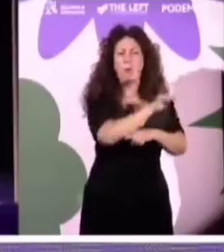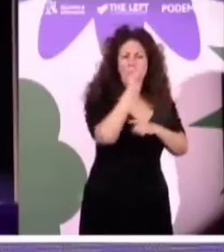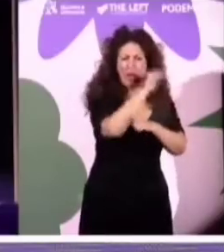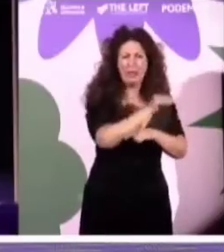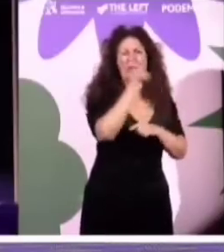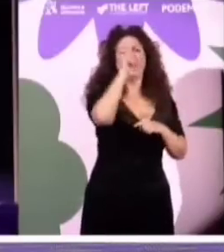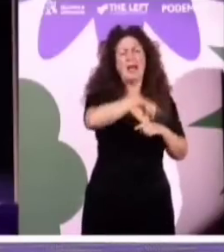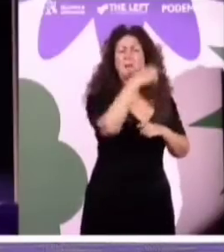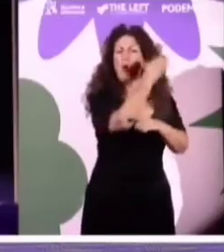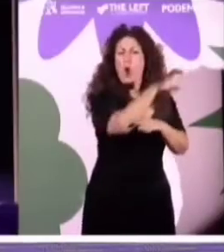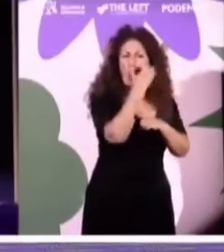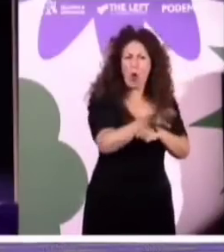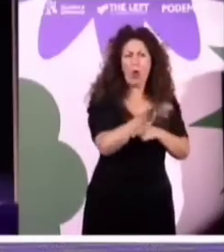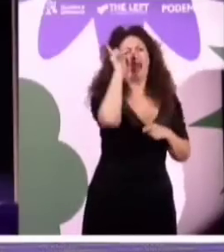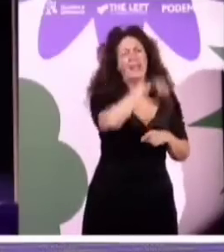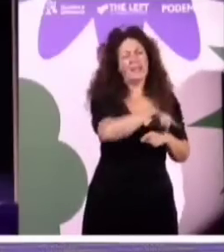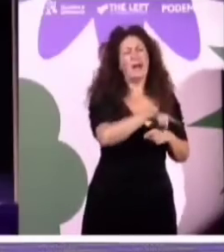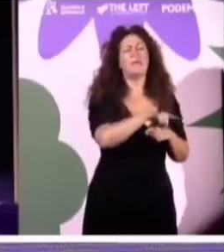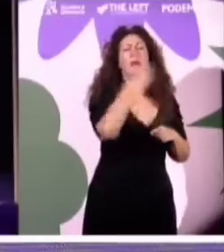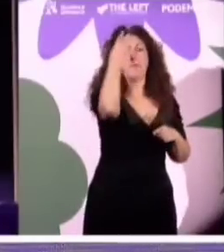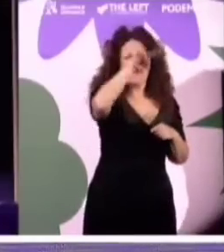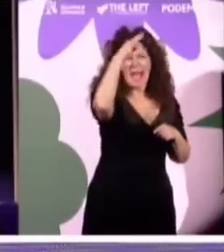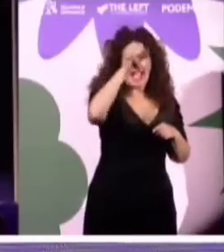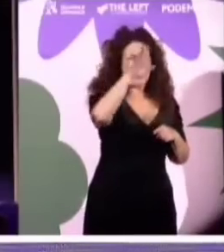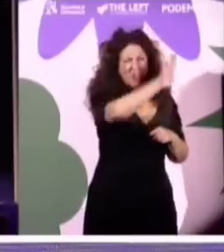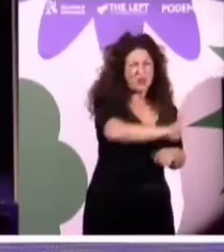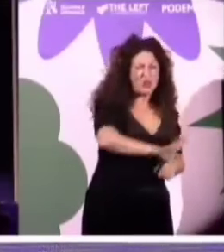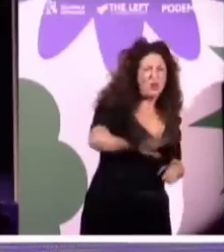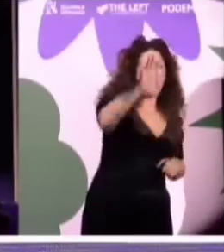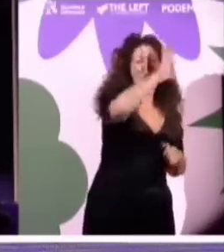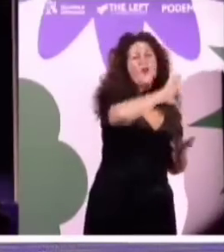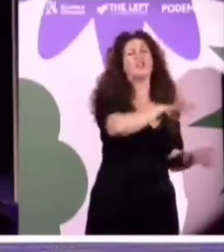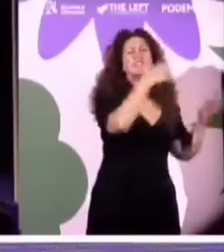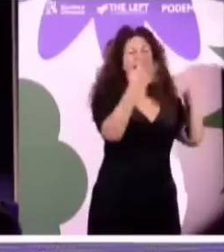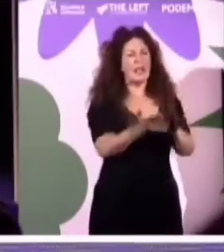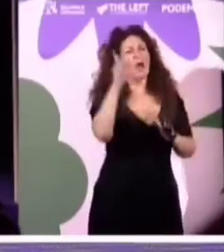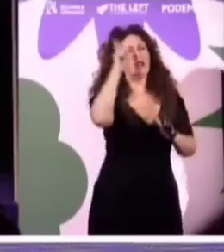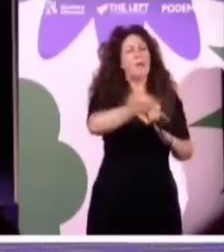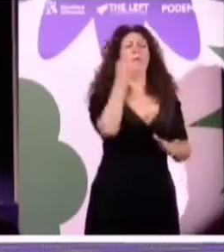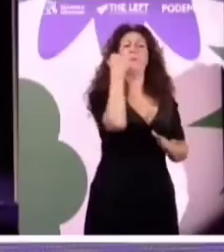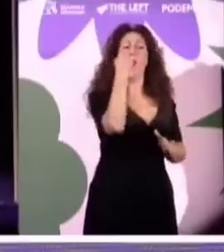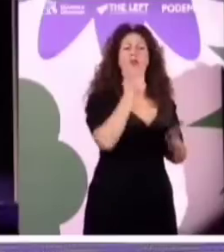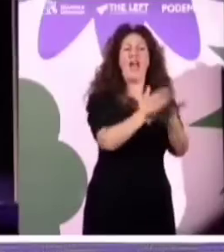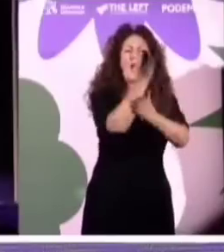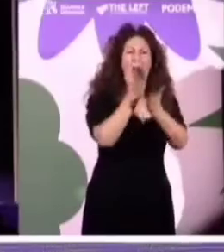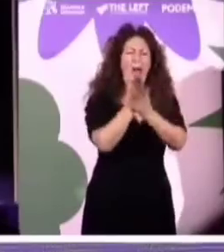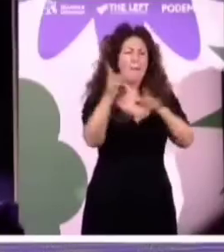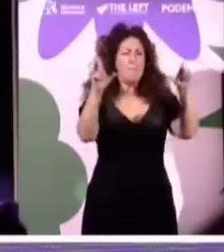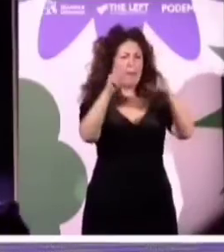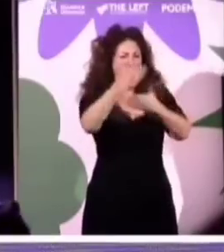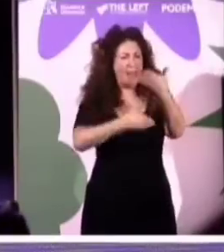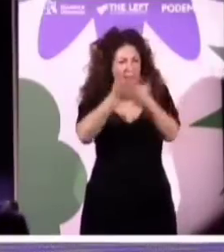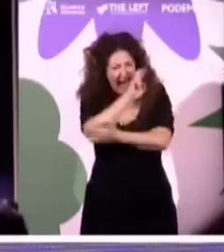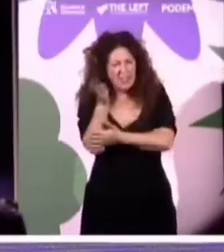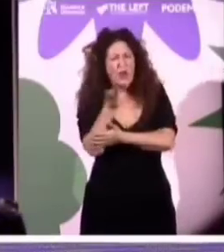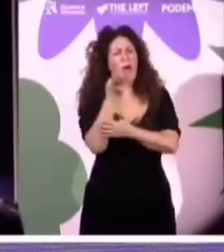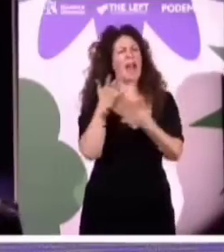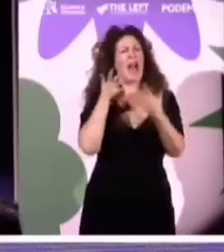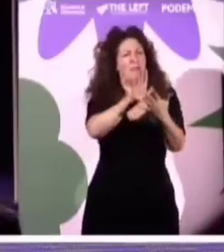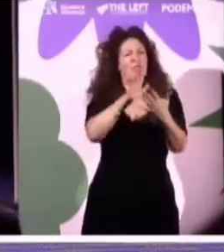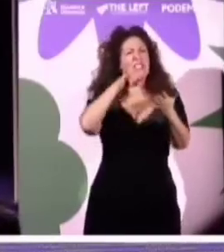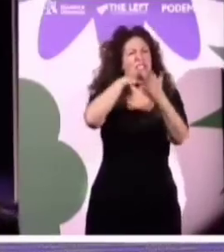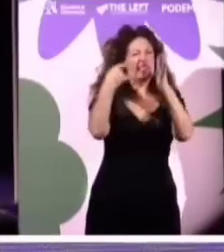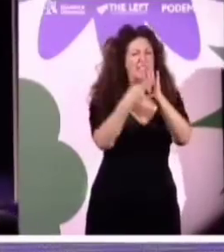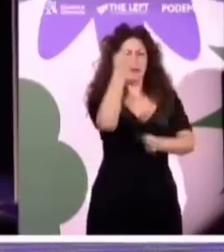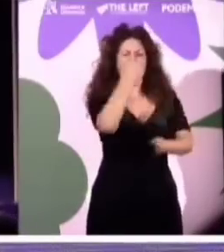de Colombia, el peso de México se traduzca también en poder mediático para enfrentar un sistema económico que